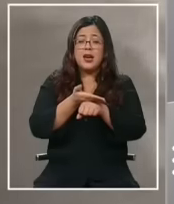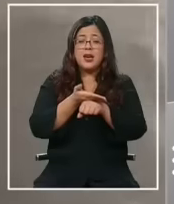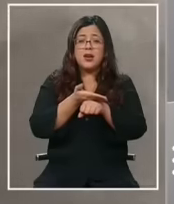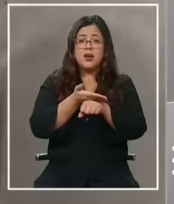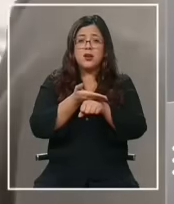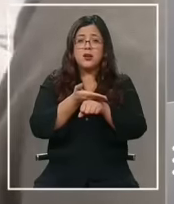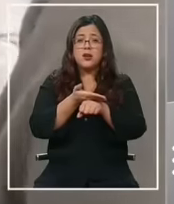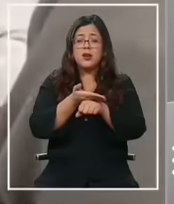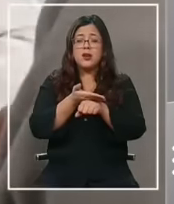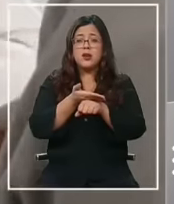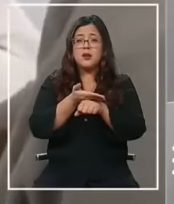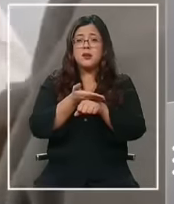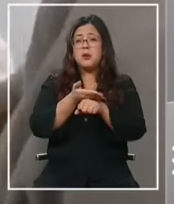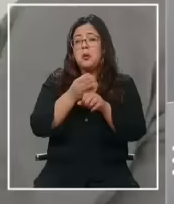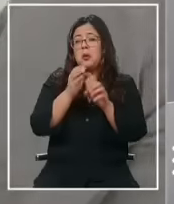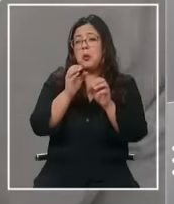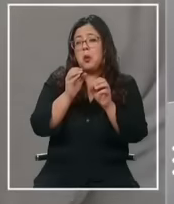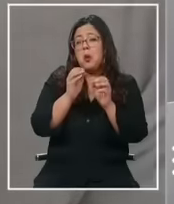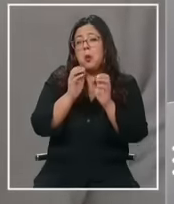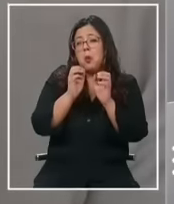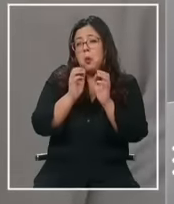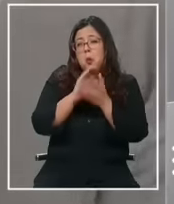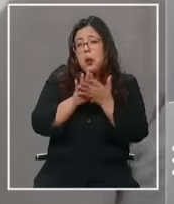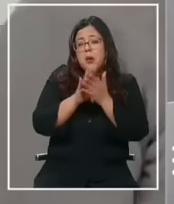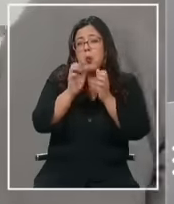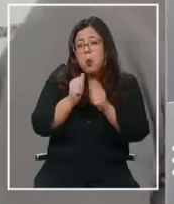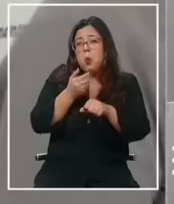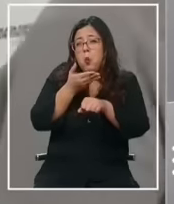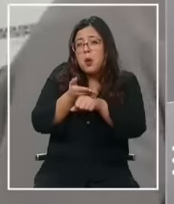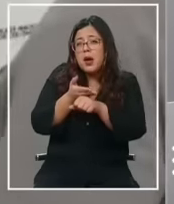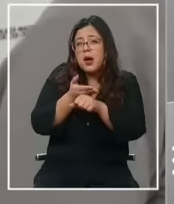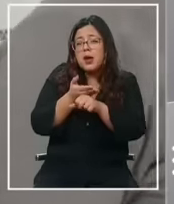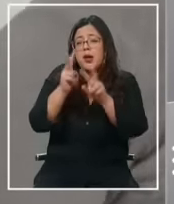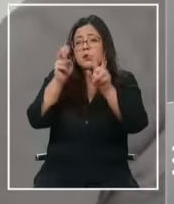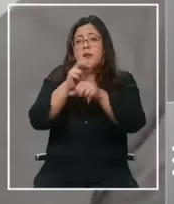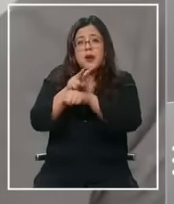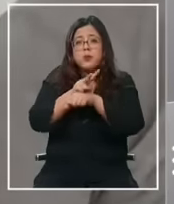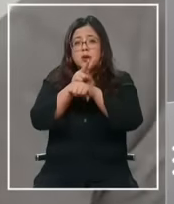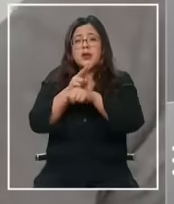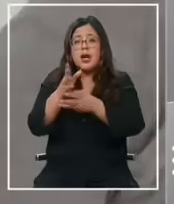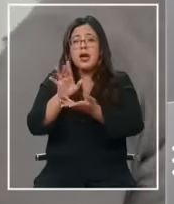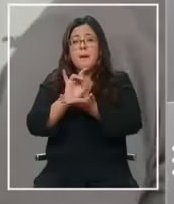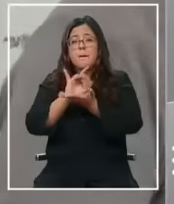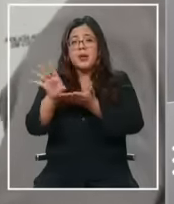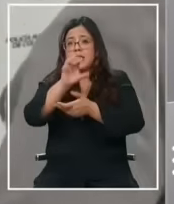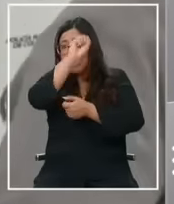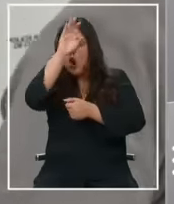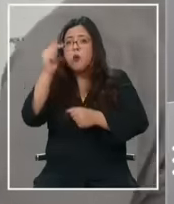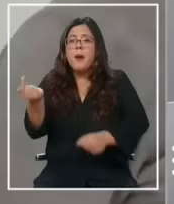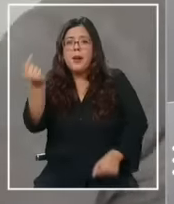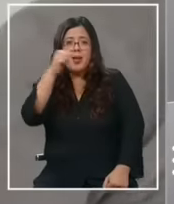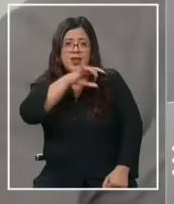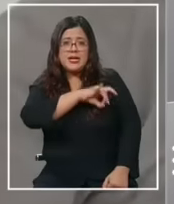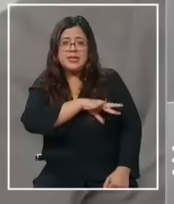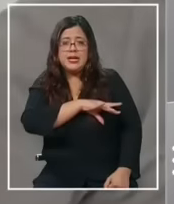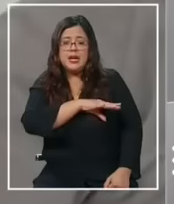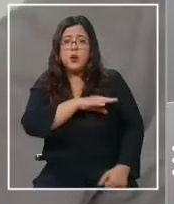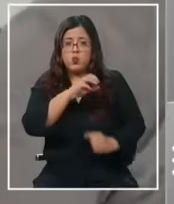solicitan, por ejemplo, pueden solicitar ver que por vía administrativa lo expulsen de Colombia a Chile?